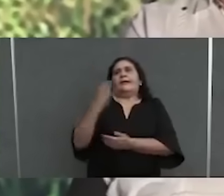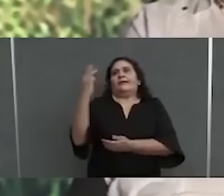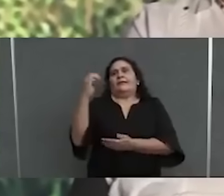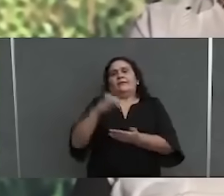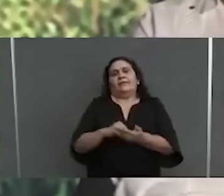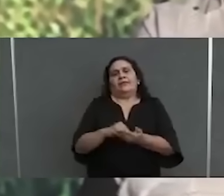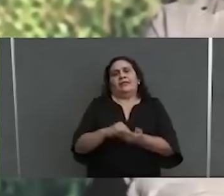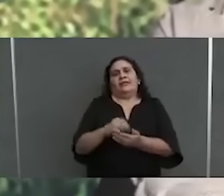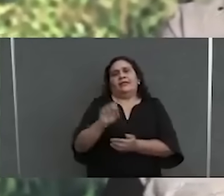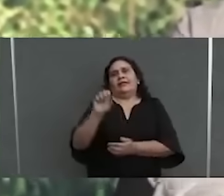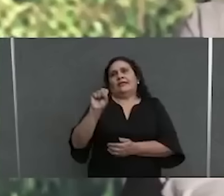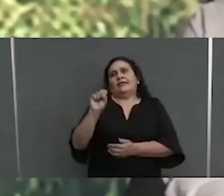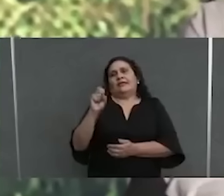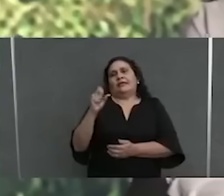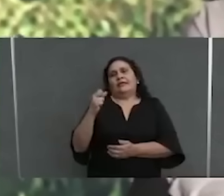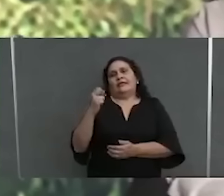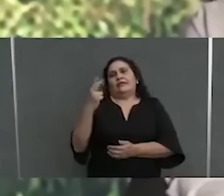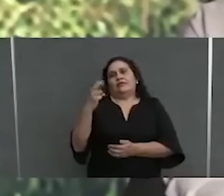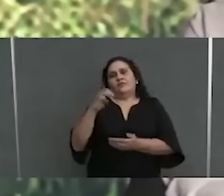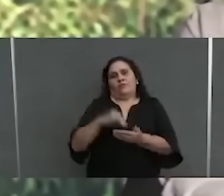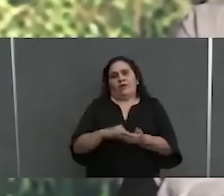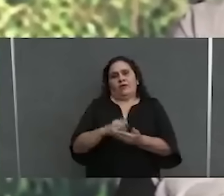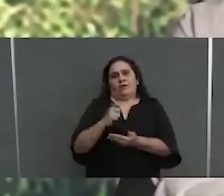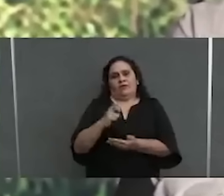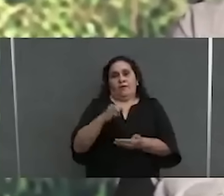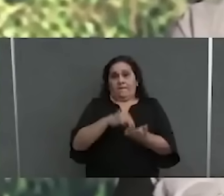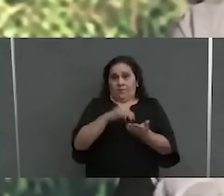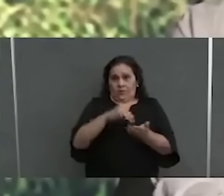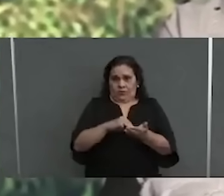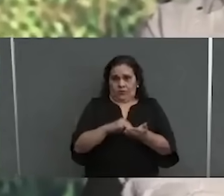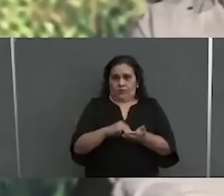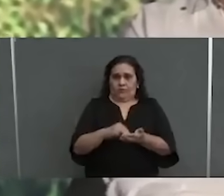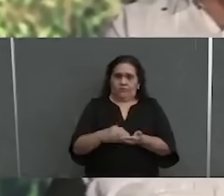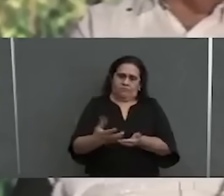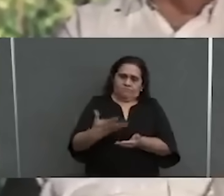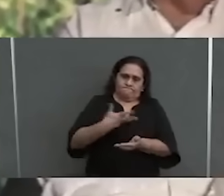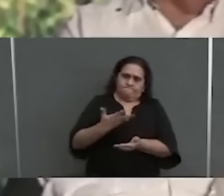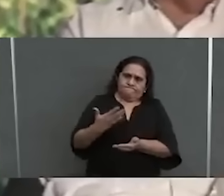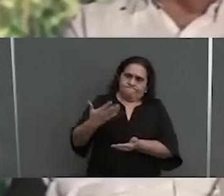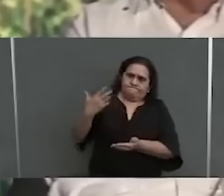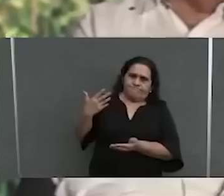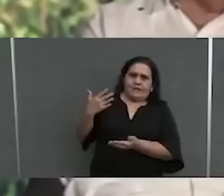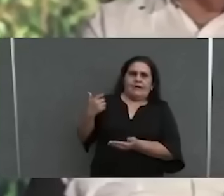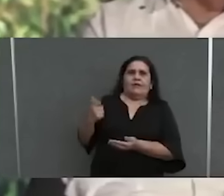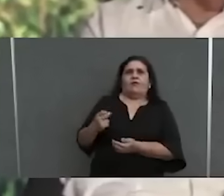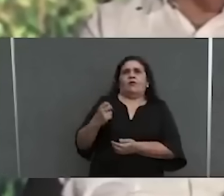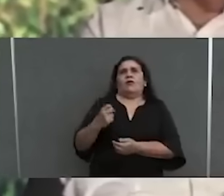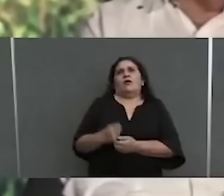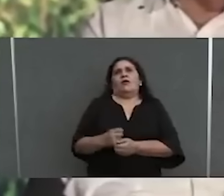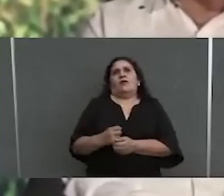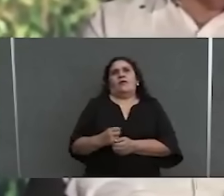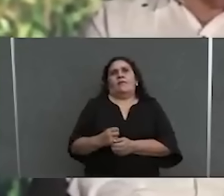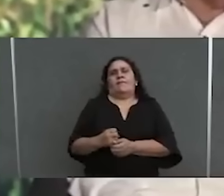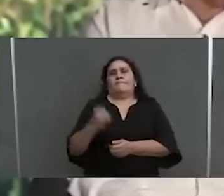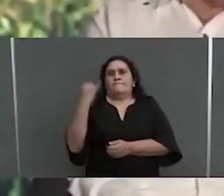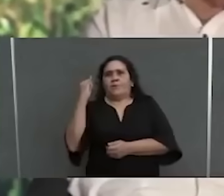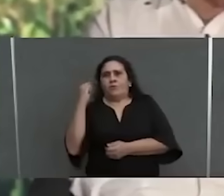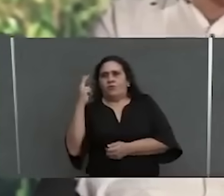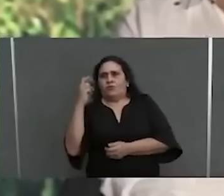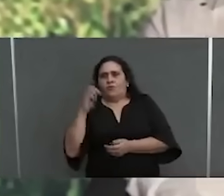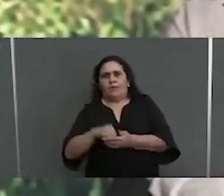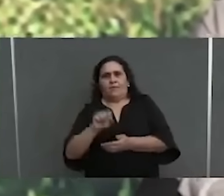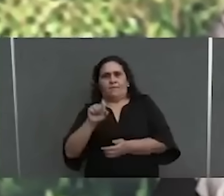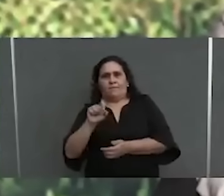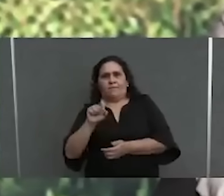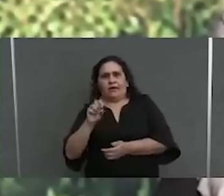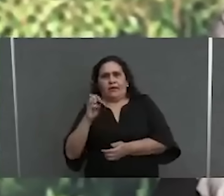pesos para poder tener el dinero para hacerlo. El dinero lo tenemos desde junio del 2023, pero hay una serie de trámites y de gestiones